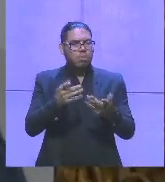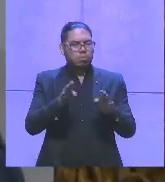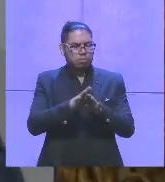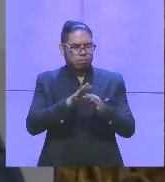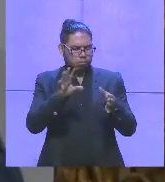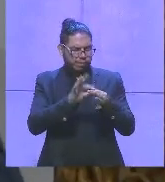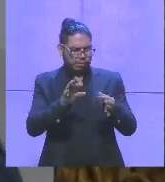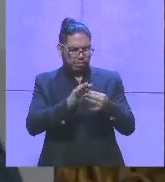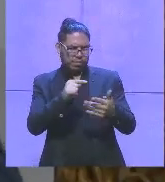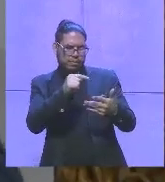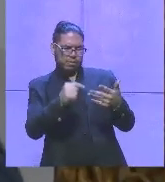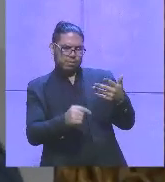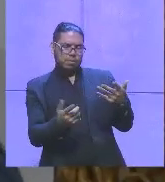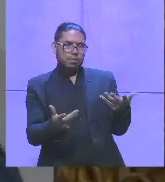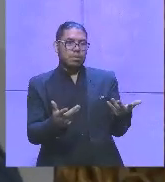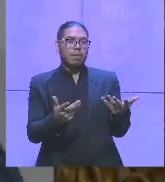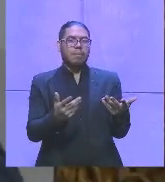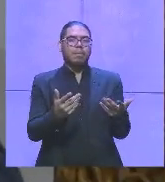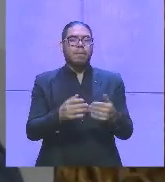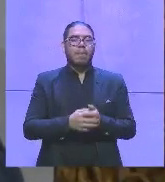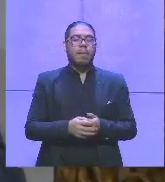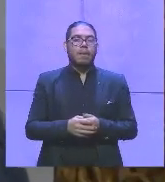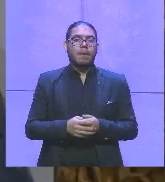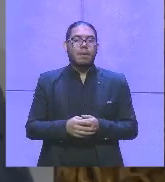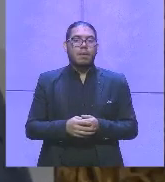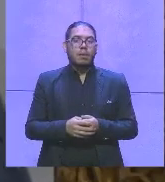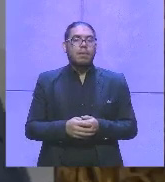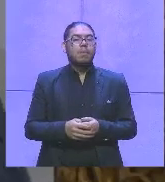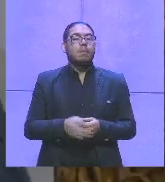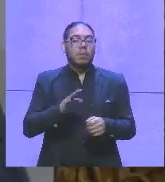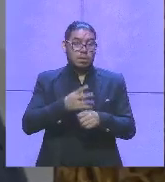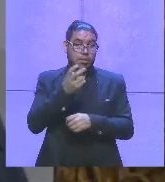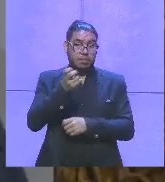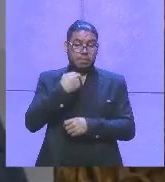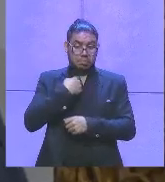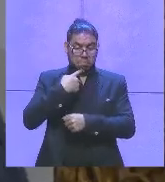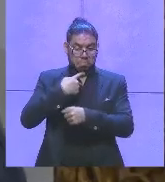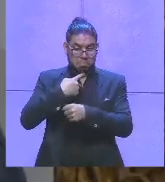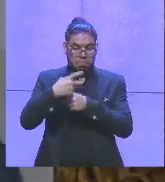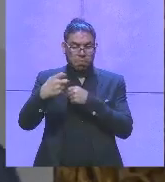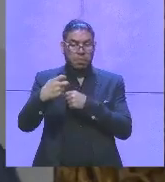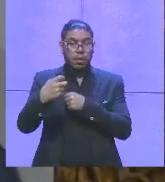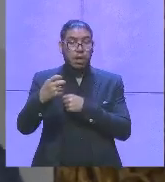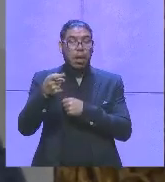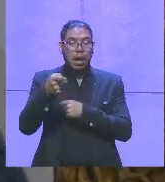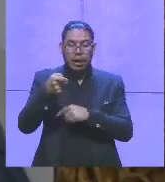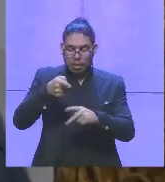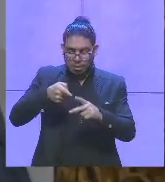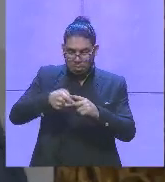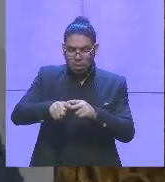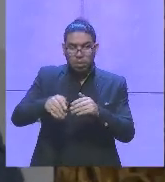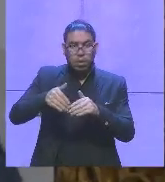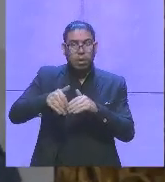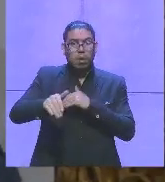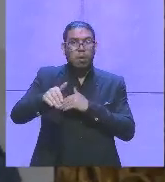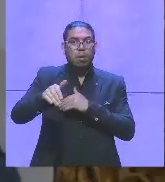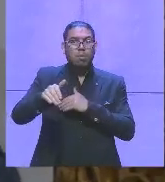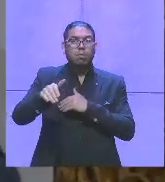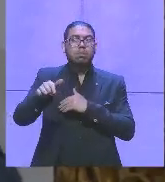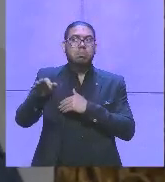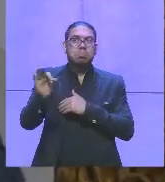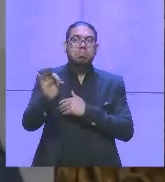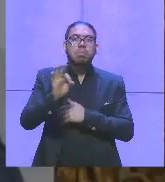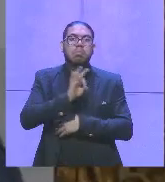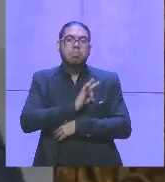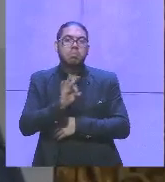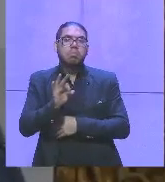no los efectos, pero sí la estructura. Entonces, la invitación que me hicieron partió de ese supuesto de que había la